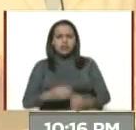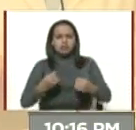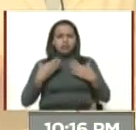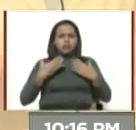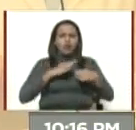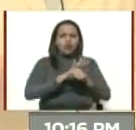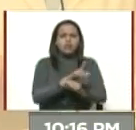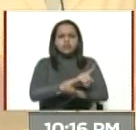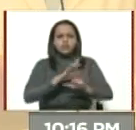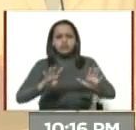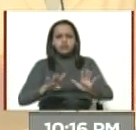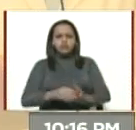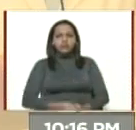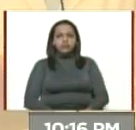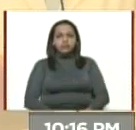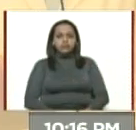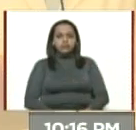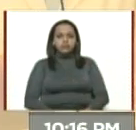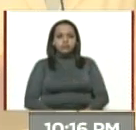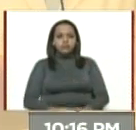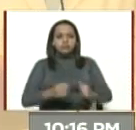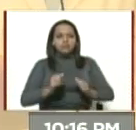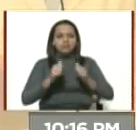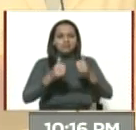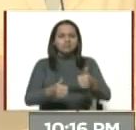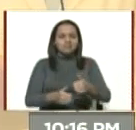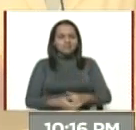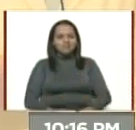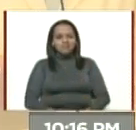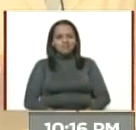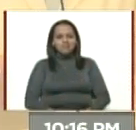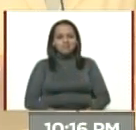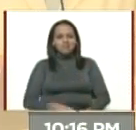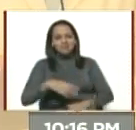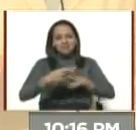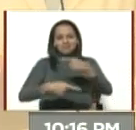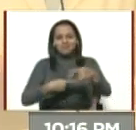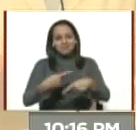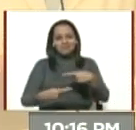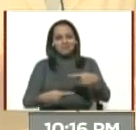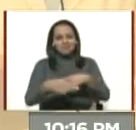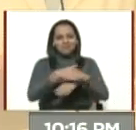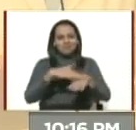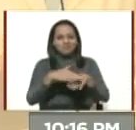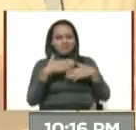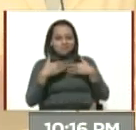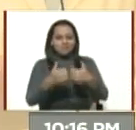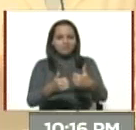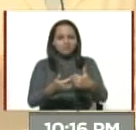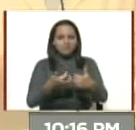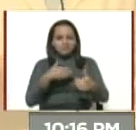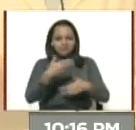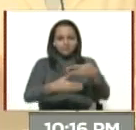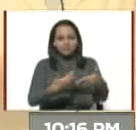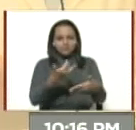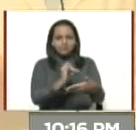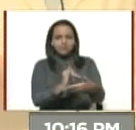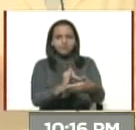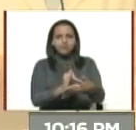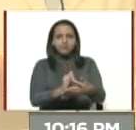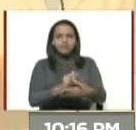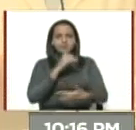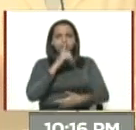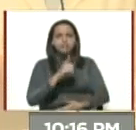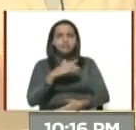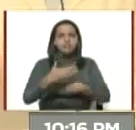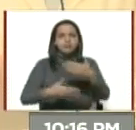por COVID-19. Se inició el tratamiento según el protocolo del Ministerio del Poder Popular para la Salud y la evolución no fue buena. El